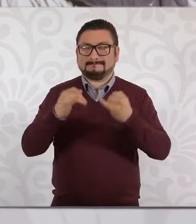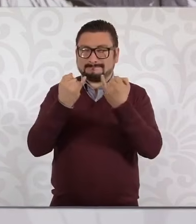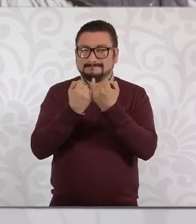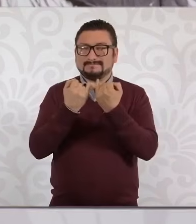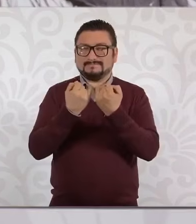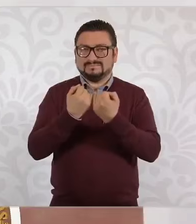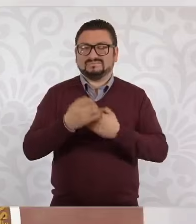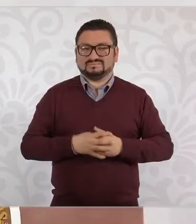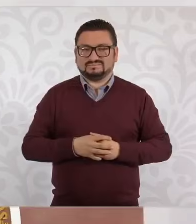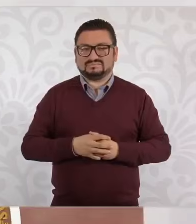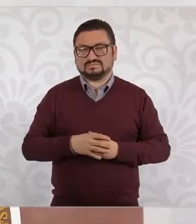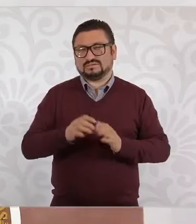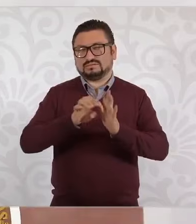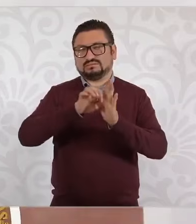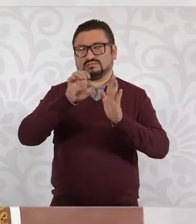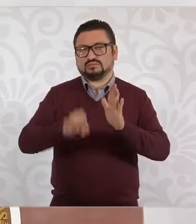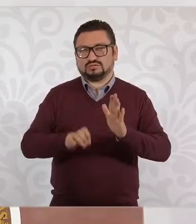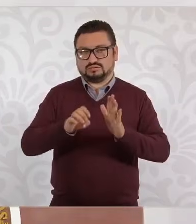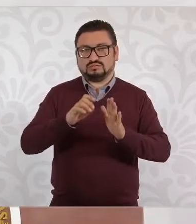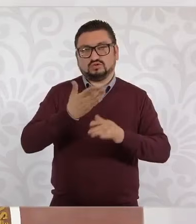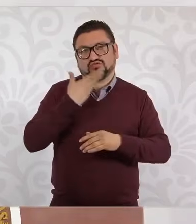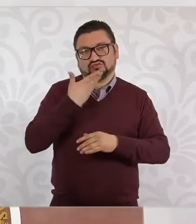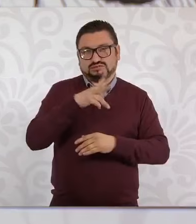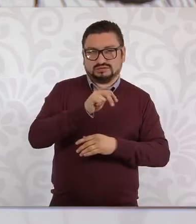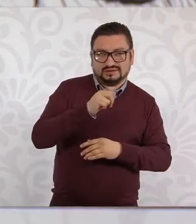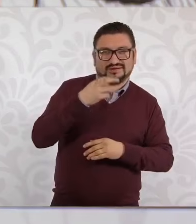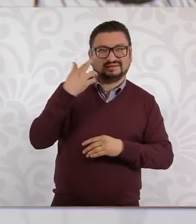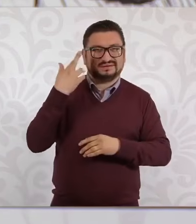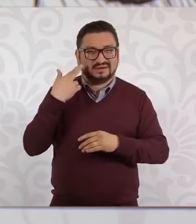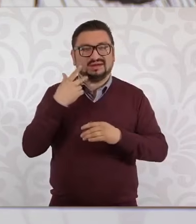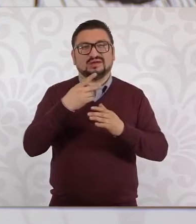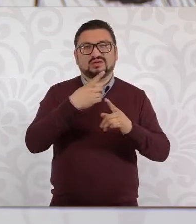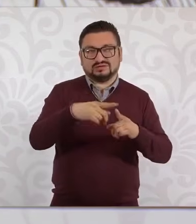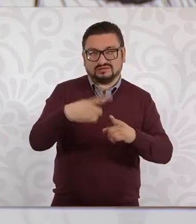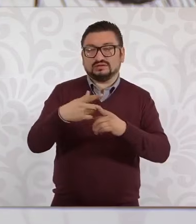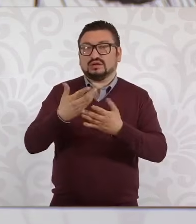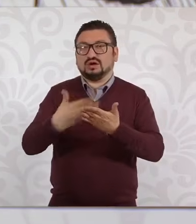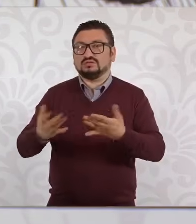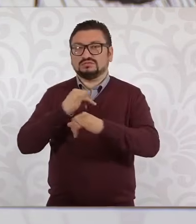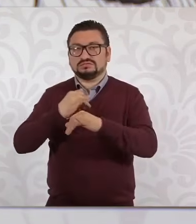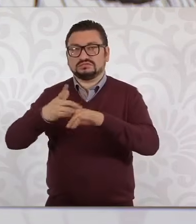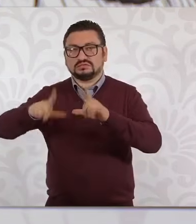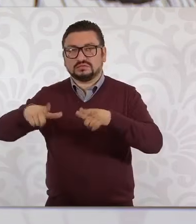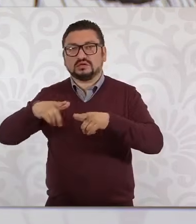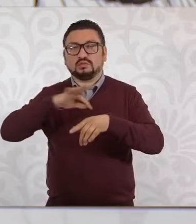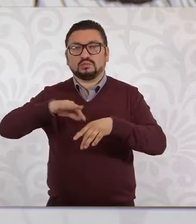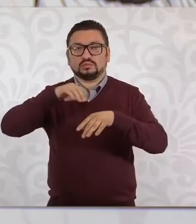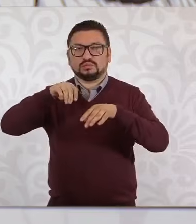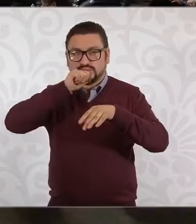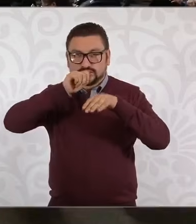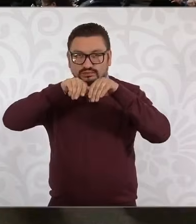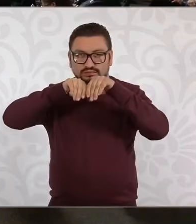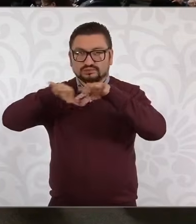incluso, por ejemplo, los medios tradicionales dicen cómo en las plataformas se permiten anuncios de